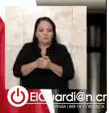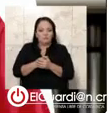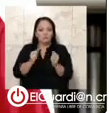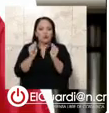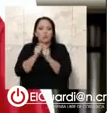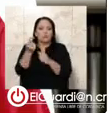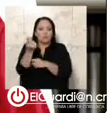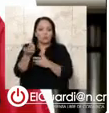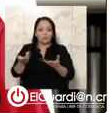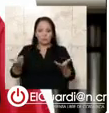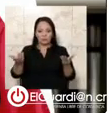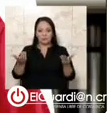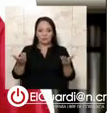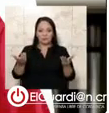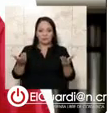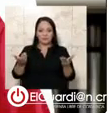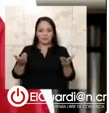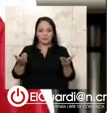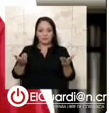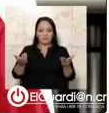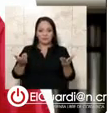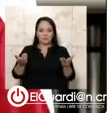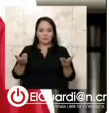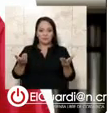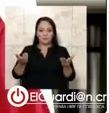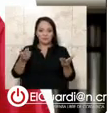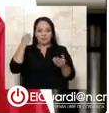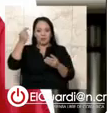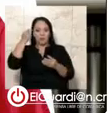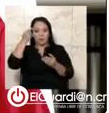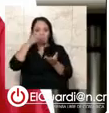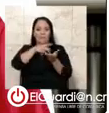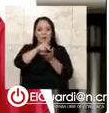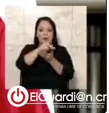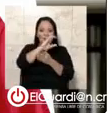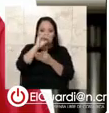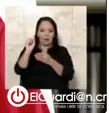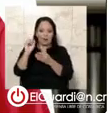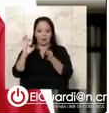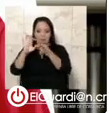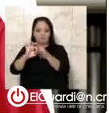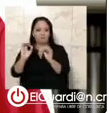los montos de que le va a pagar la Caja, que Hacienda le va a pagar a la Caja.